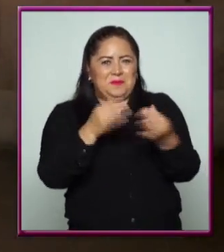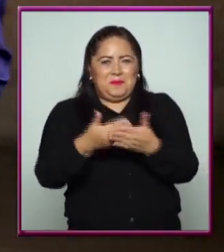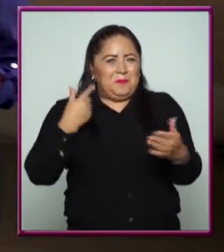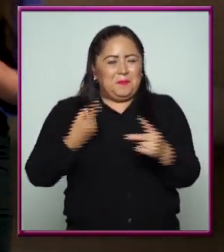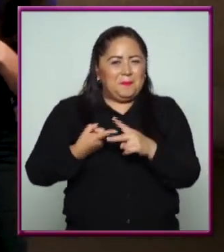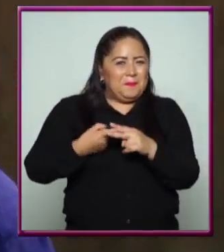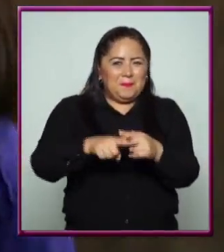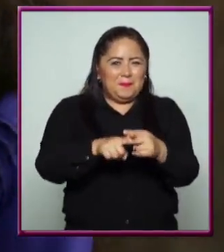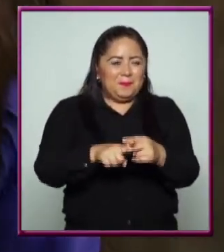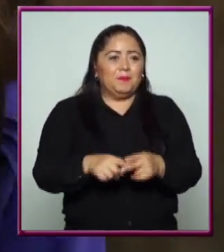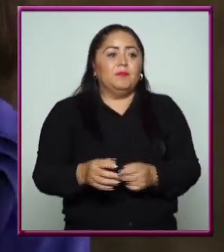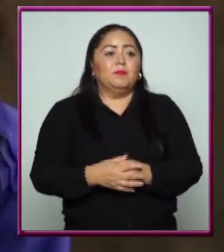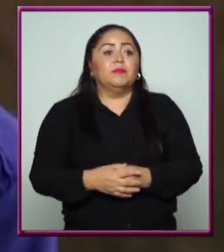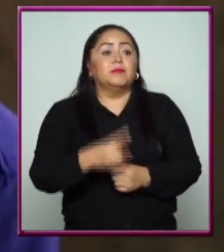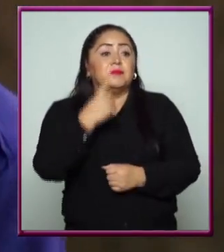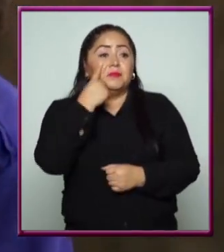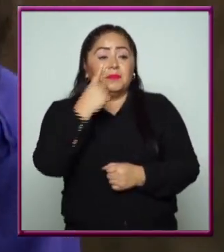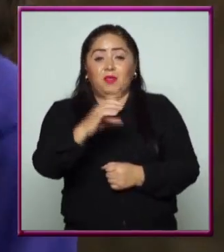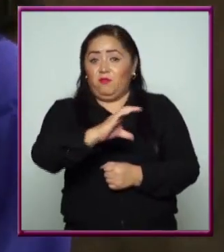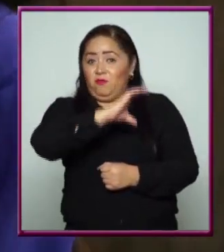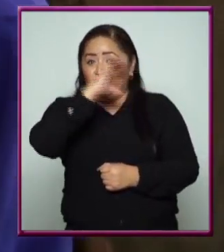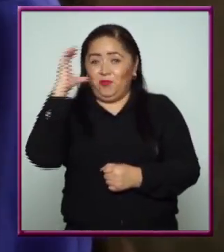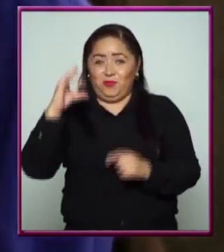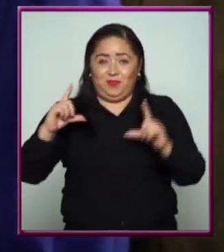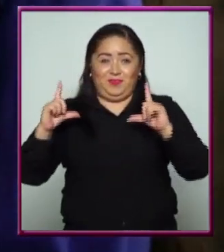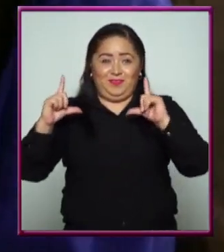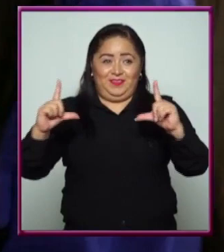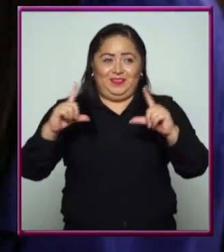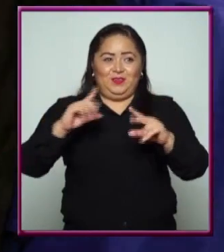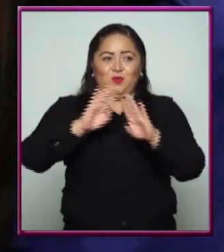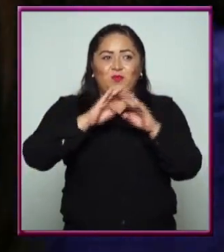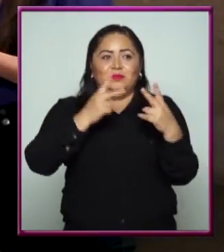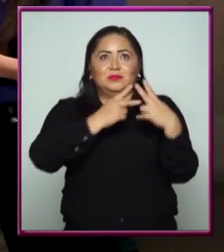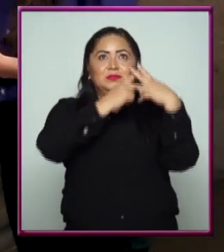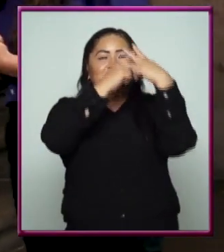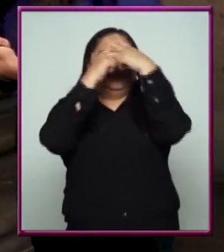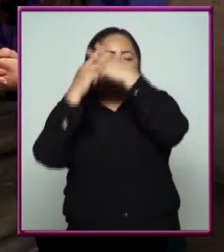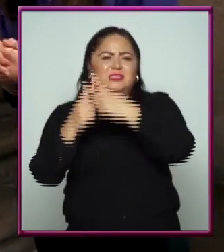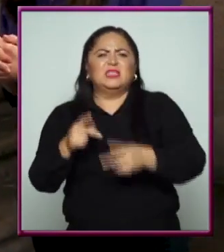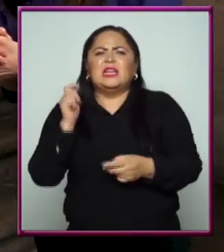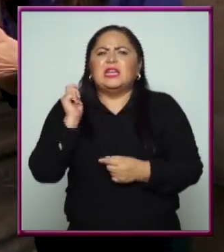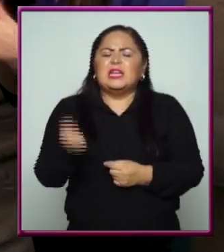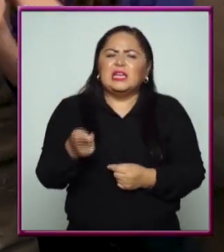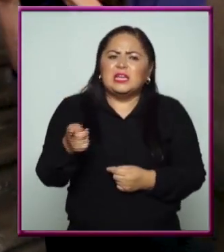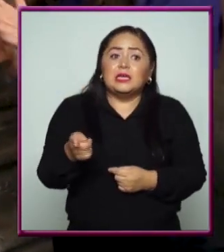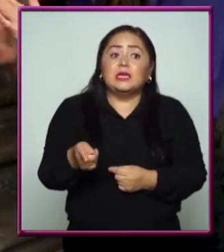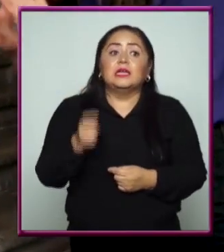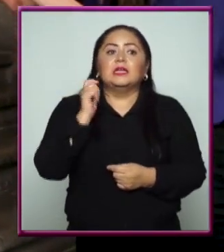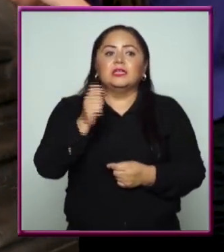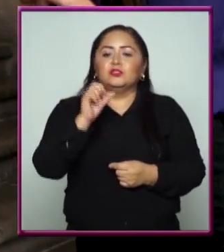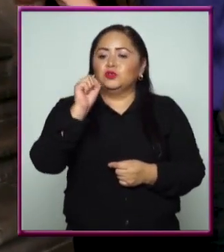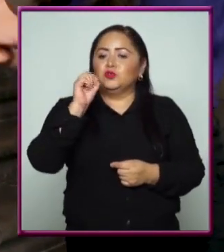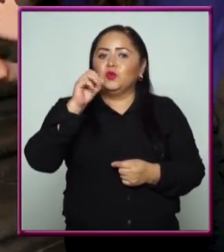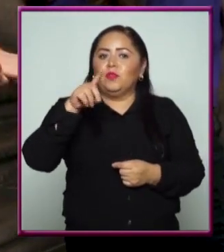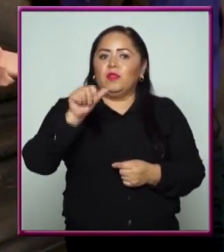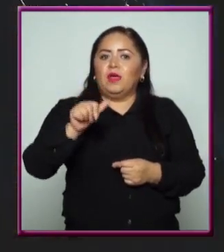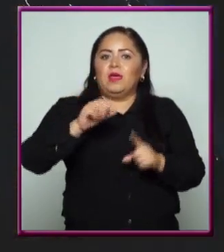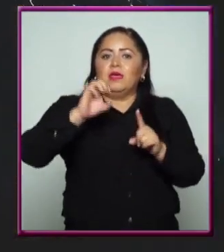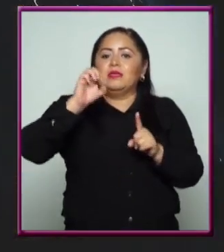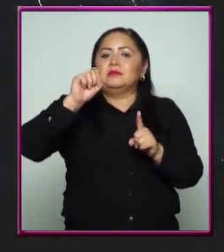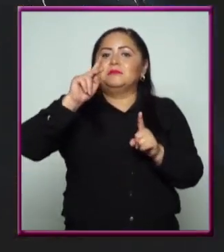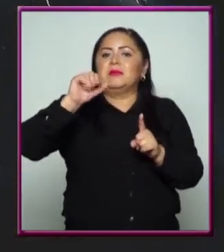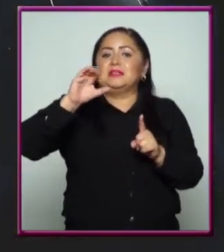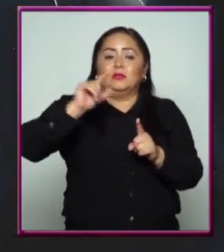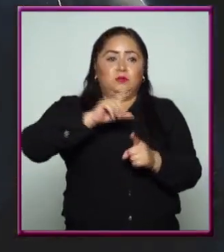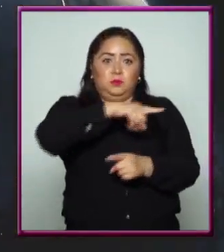principio. Mira mi foto autografiada por toda una estrella. ¿Qué es? Es una sonda espacial,